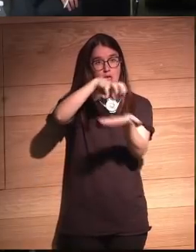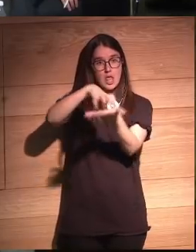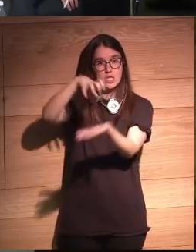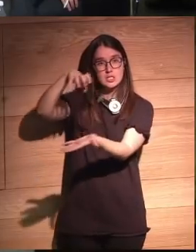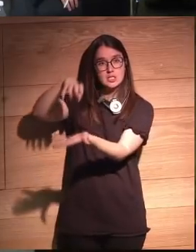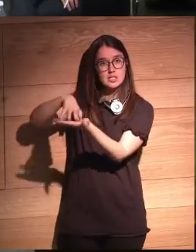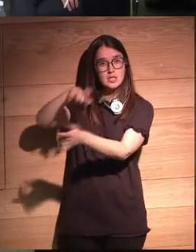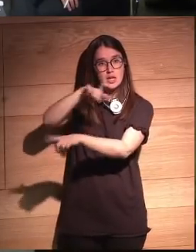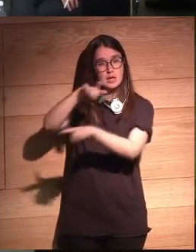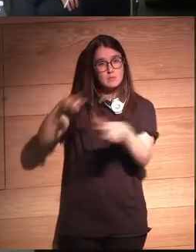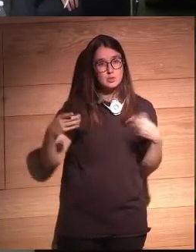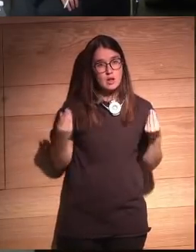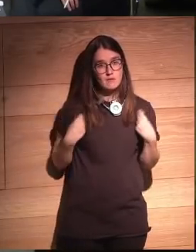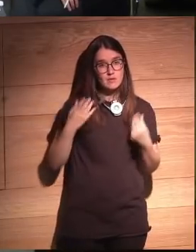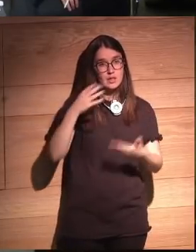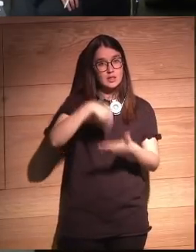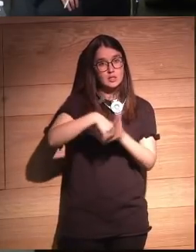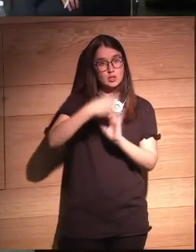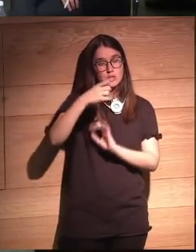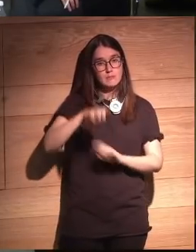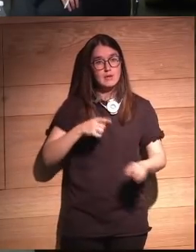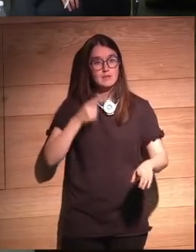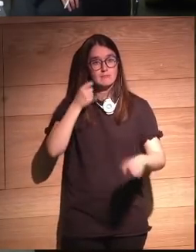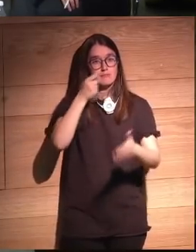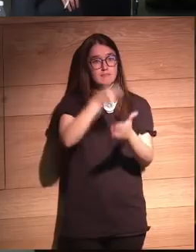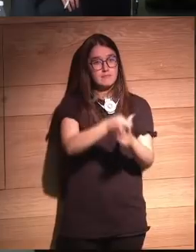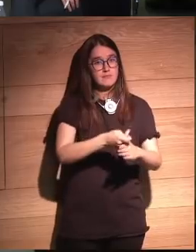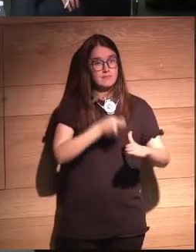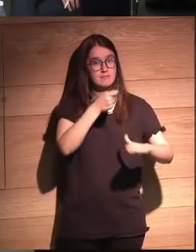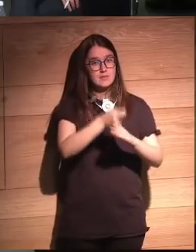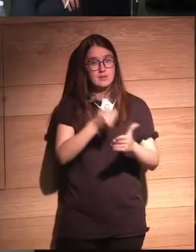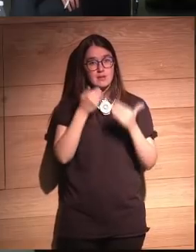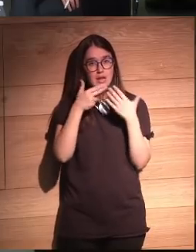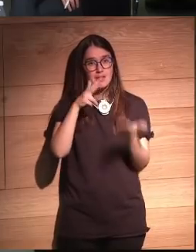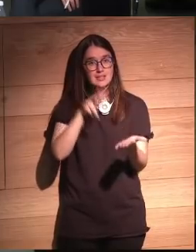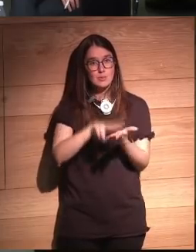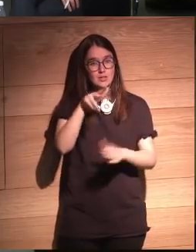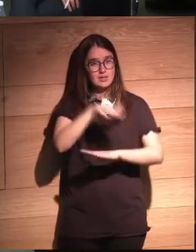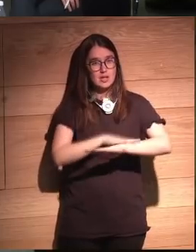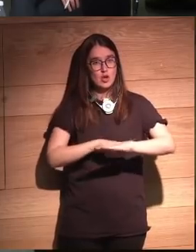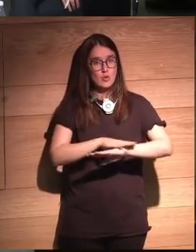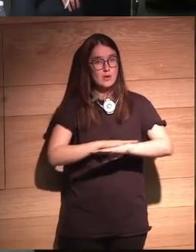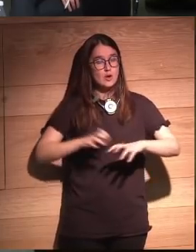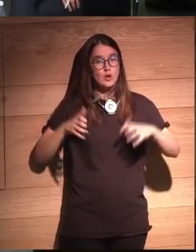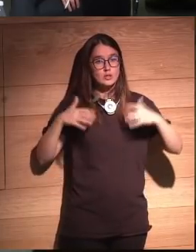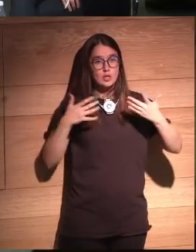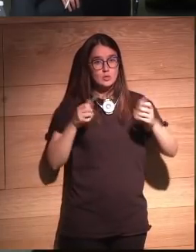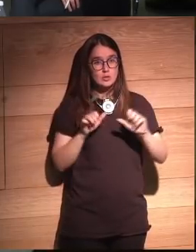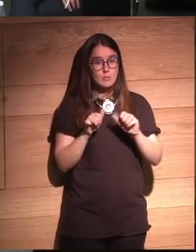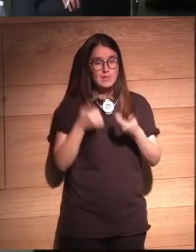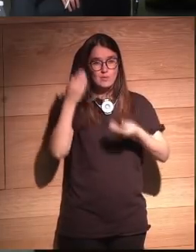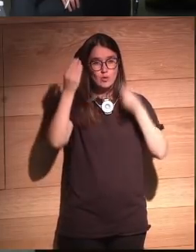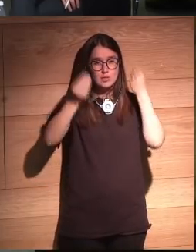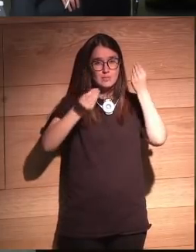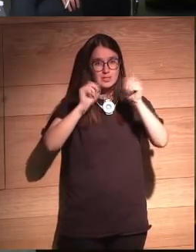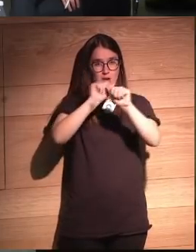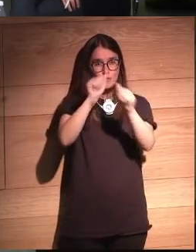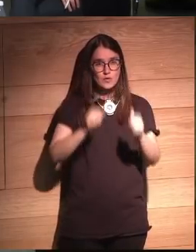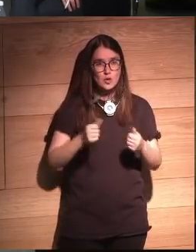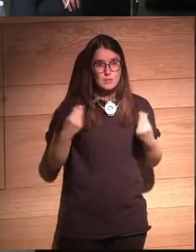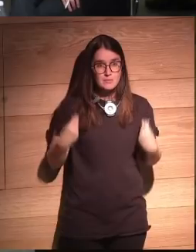gente está allí viviendo, también ha sido financiado a través de las hipotecas por parte del gobierno. Por lo tanto, cuando empezamos a pensarlo de esa